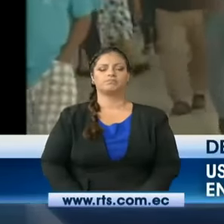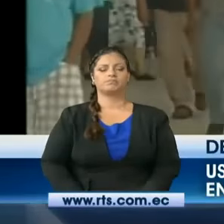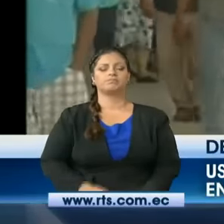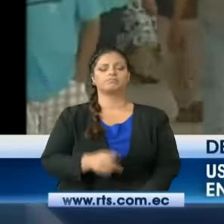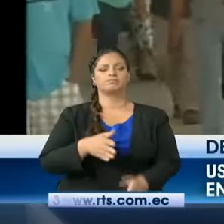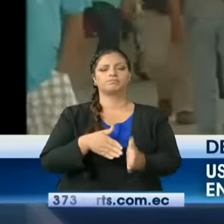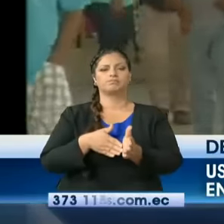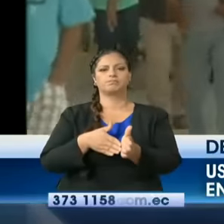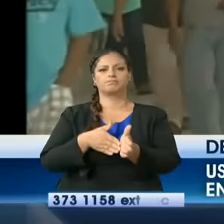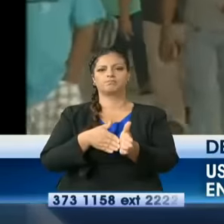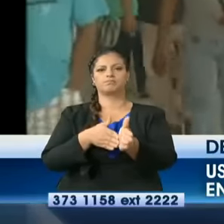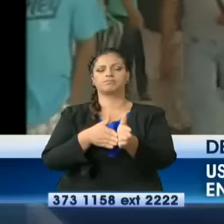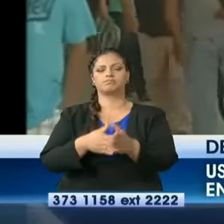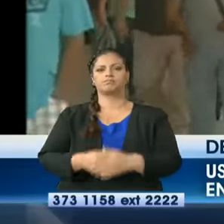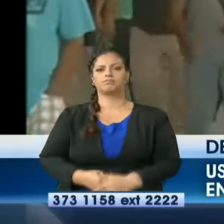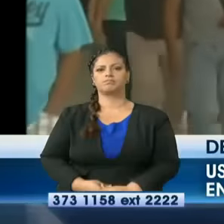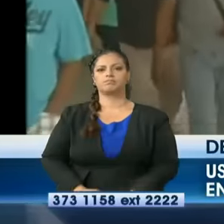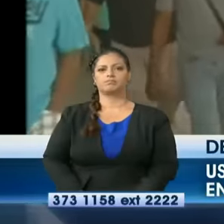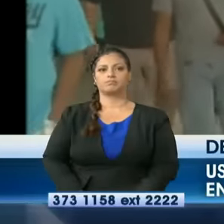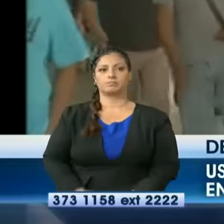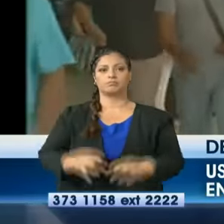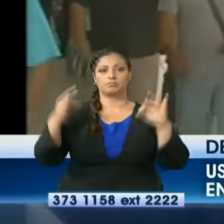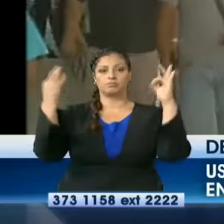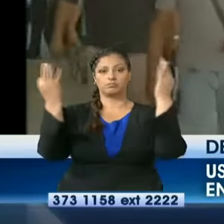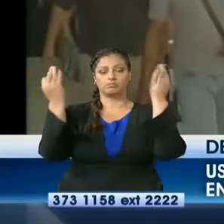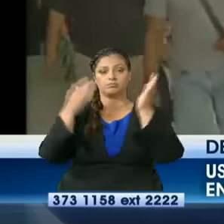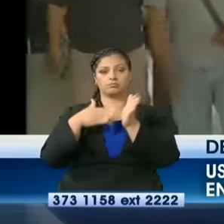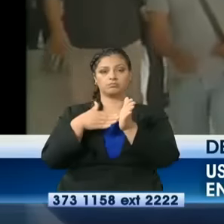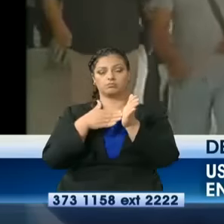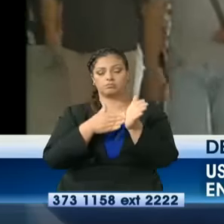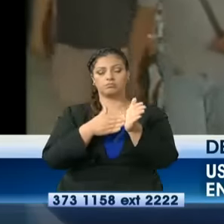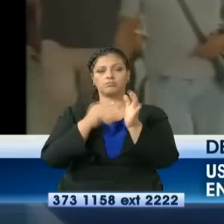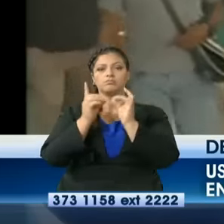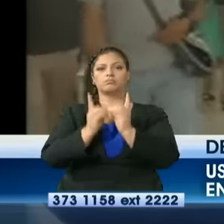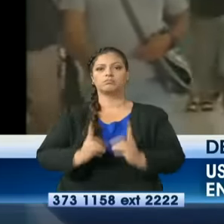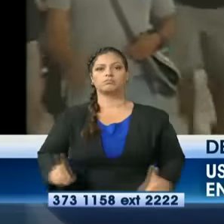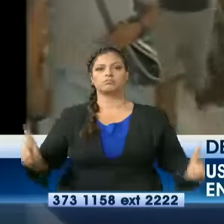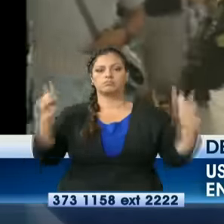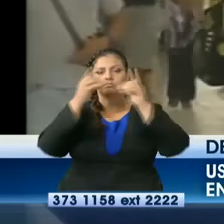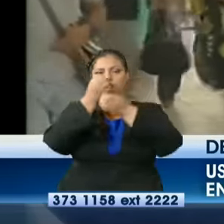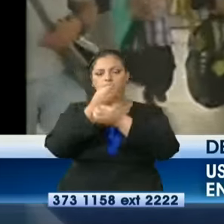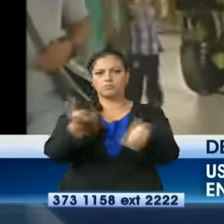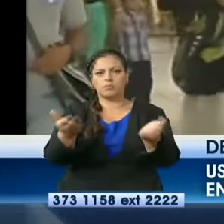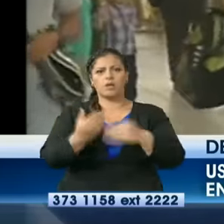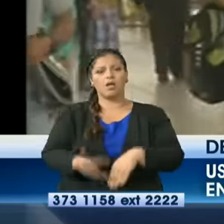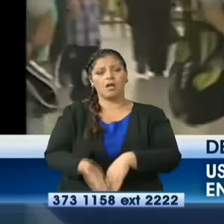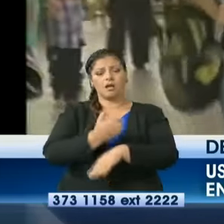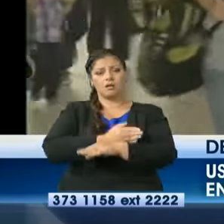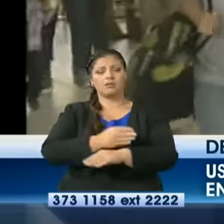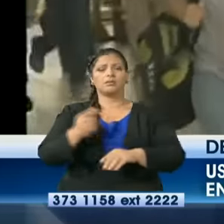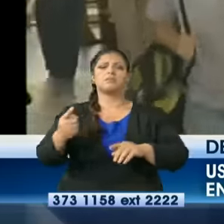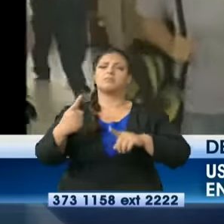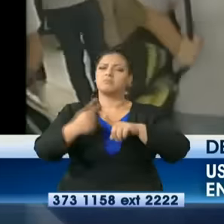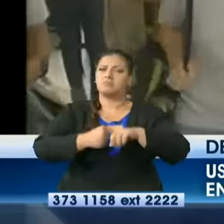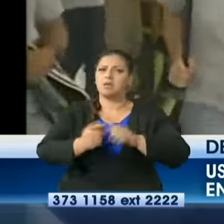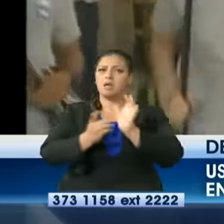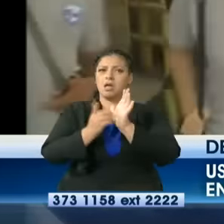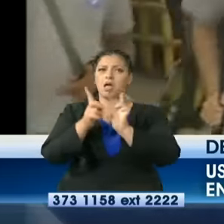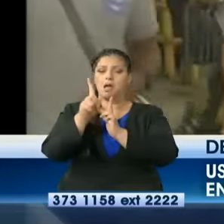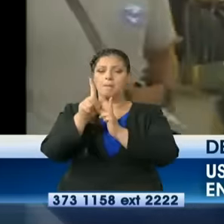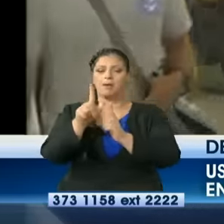Metrovía. Según datos proporcionados por la Fundación Metrovía, únicamente en abril, ellos abocaron conocimiento de 8